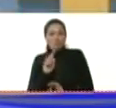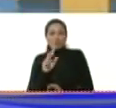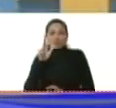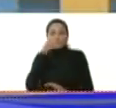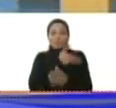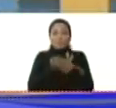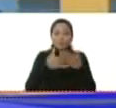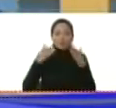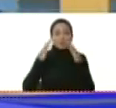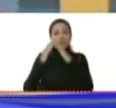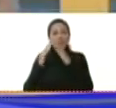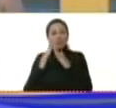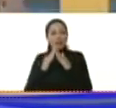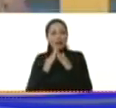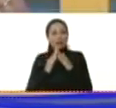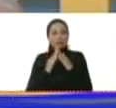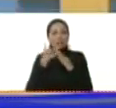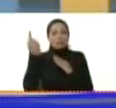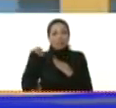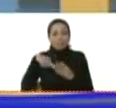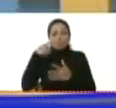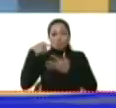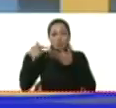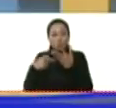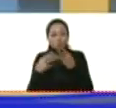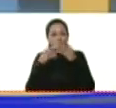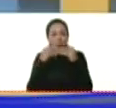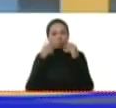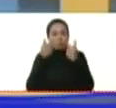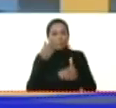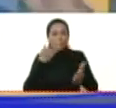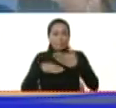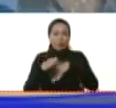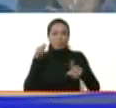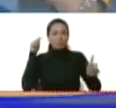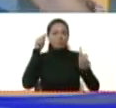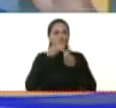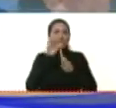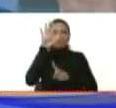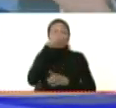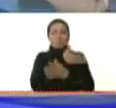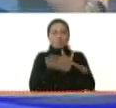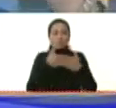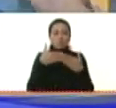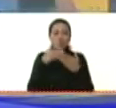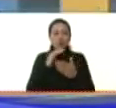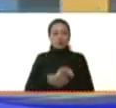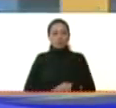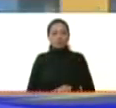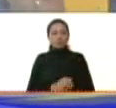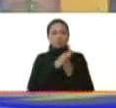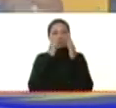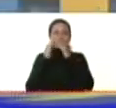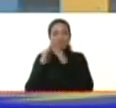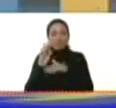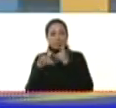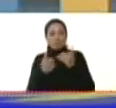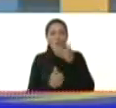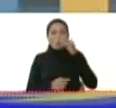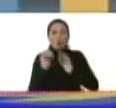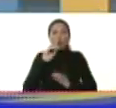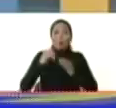de viviendas. Tenemos la maquinaria aceitada y vamos rumbo a 5 millones de viviendas o